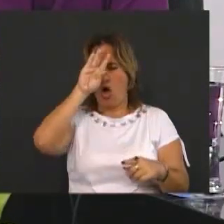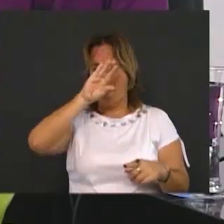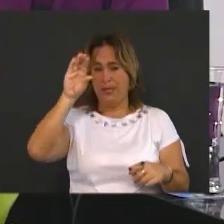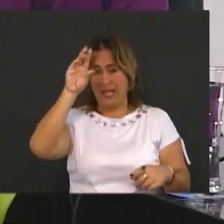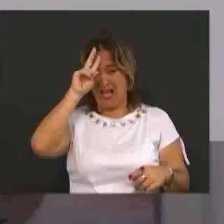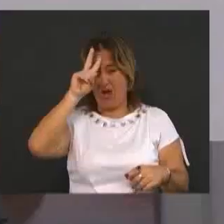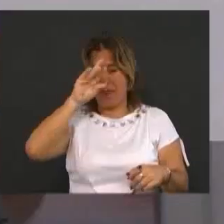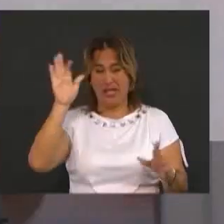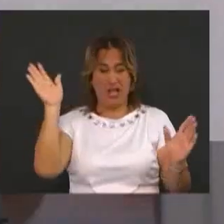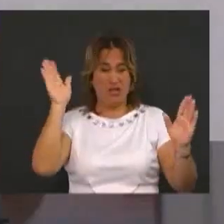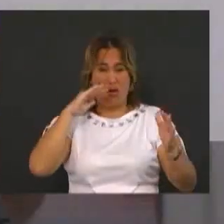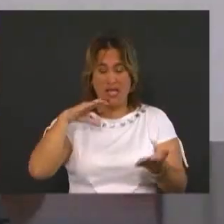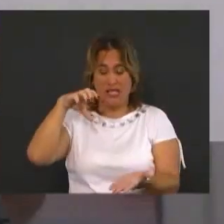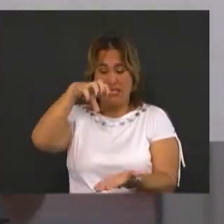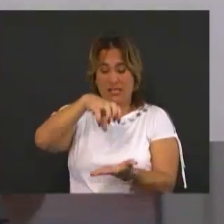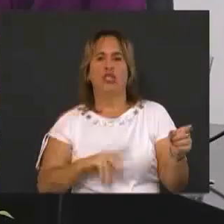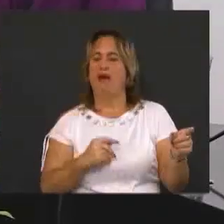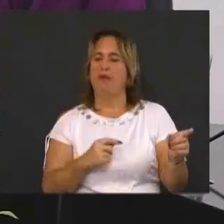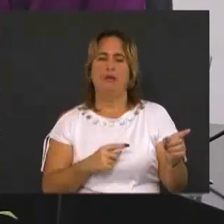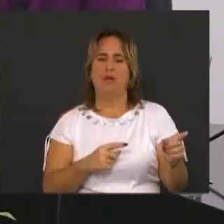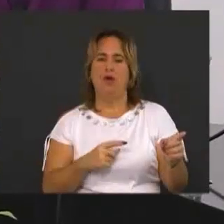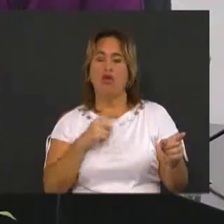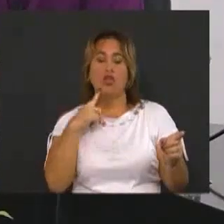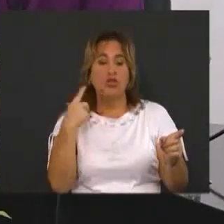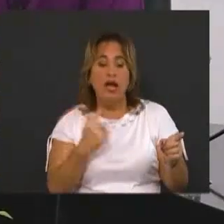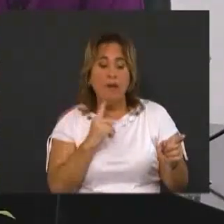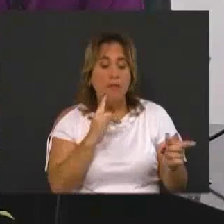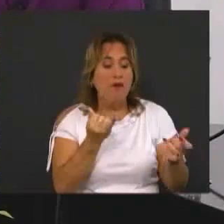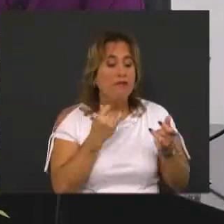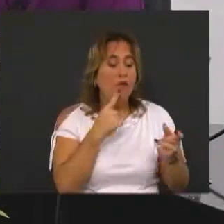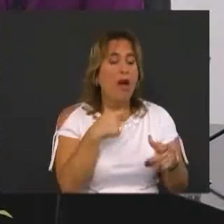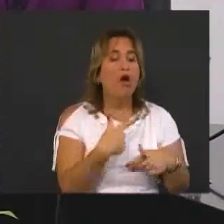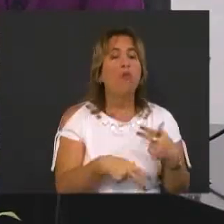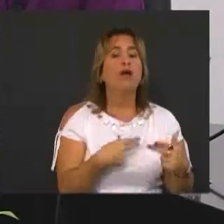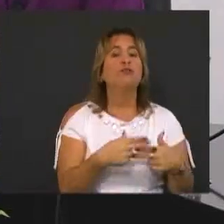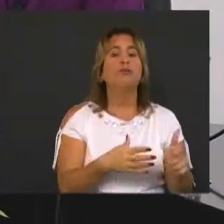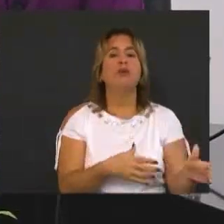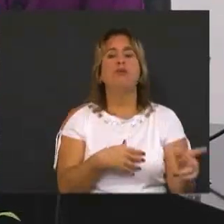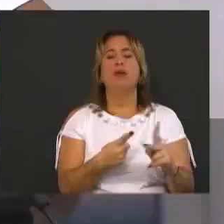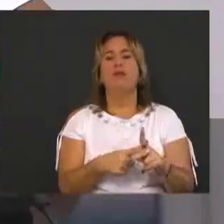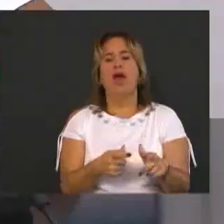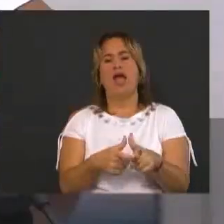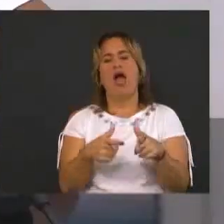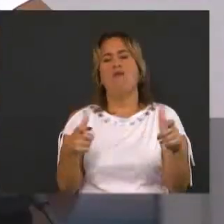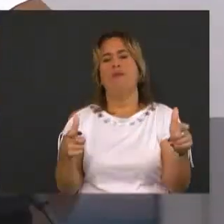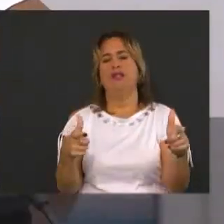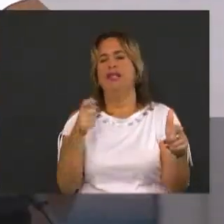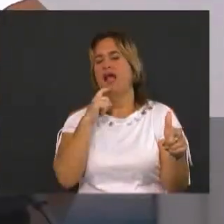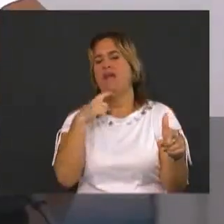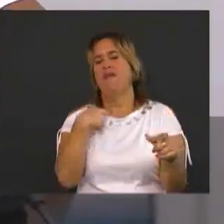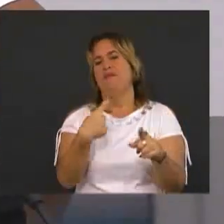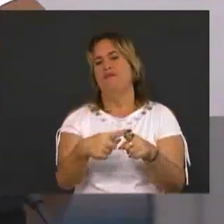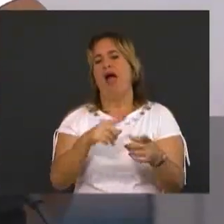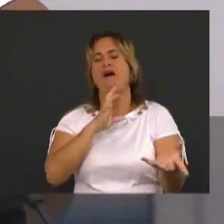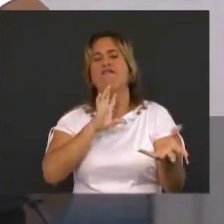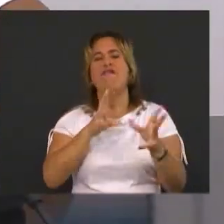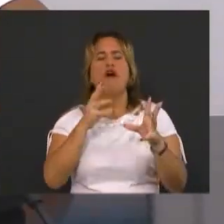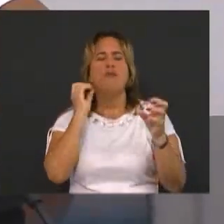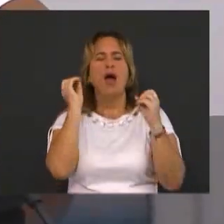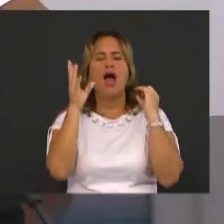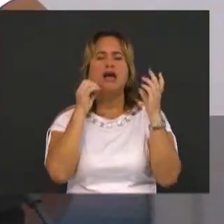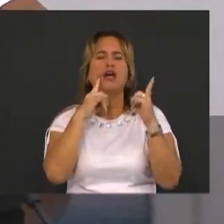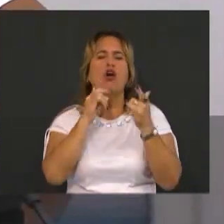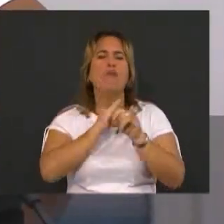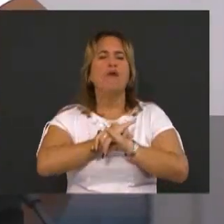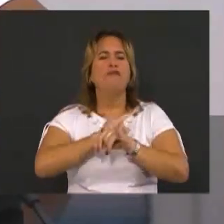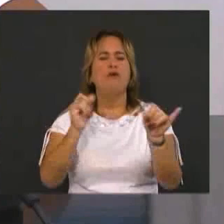tema esbozado y de los criterios que surgen en este programa televisivo. Y en este caso, el periódico Sierra Maestra